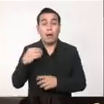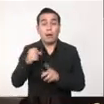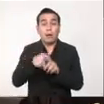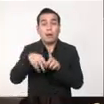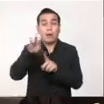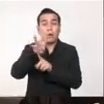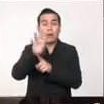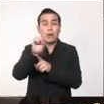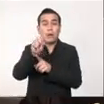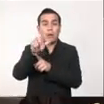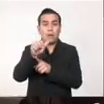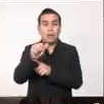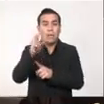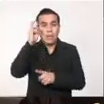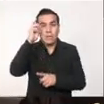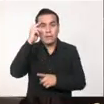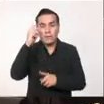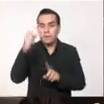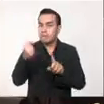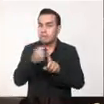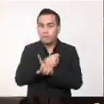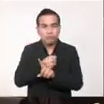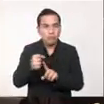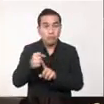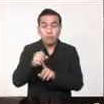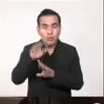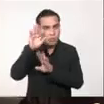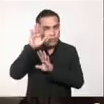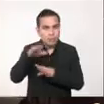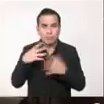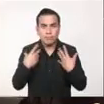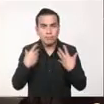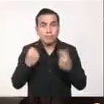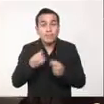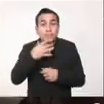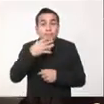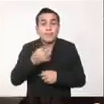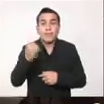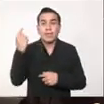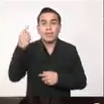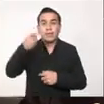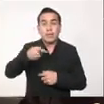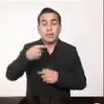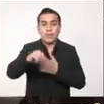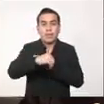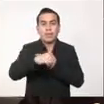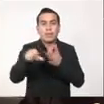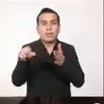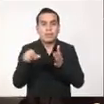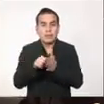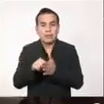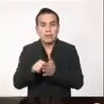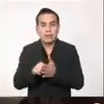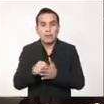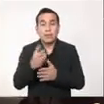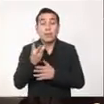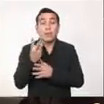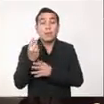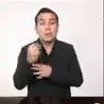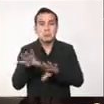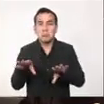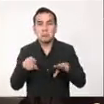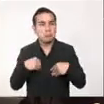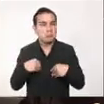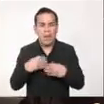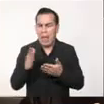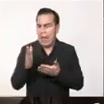Sala diciéndole: hay violación masiva de la salud, Sala. O sea, ordénele a la Asamblea Legislativa. ¿Cuántas fueron